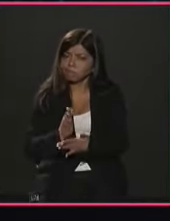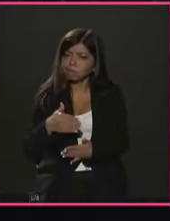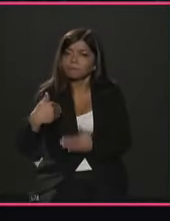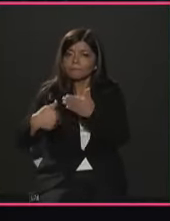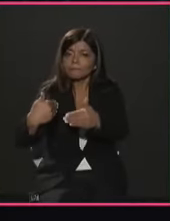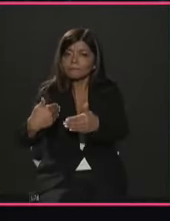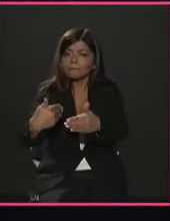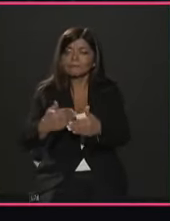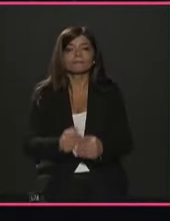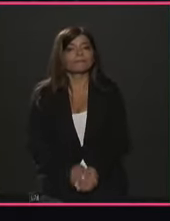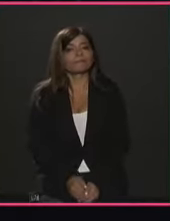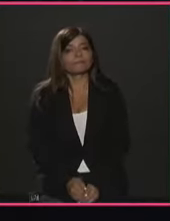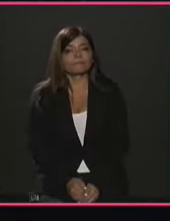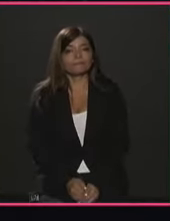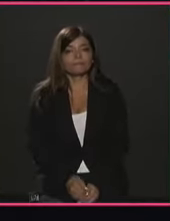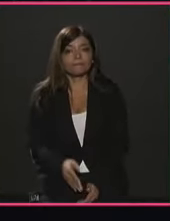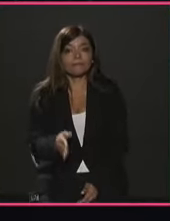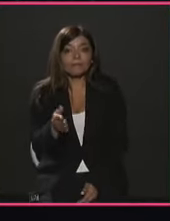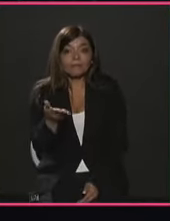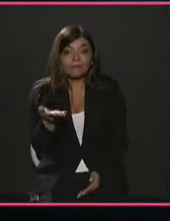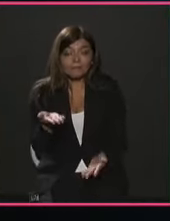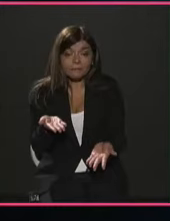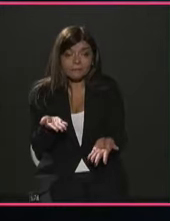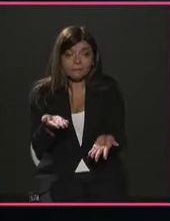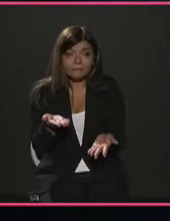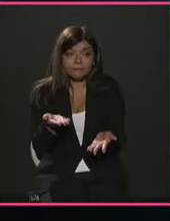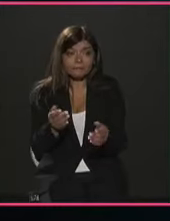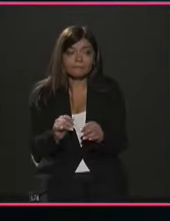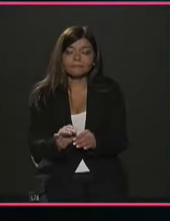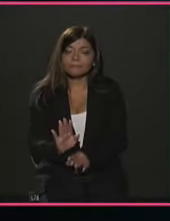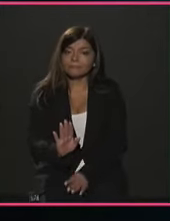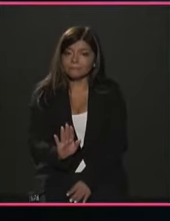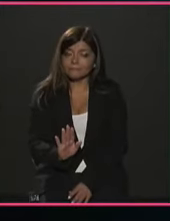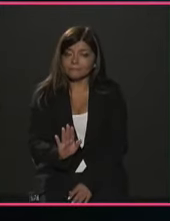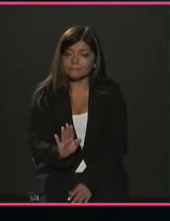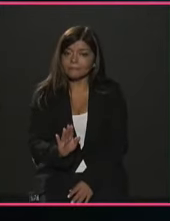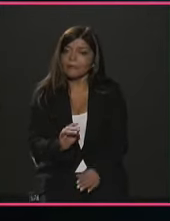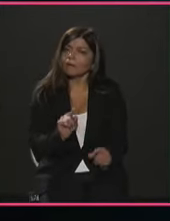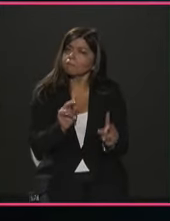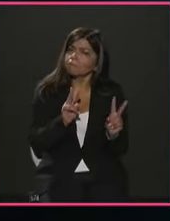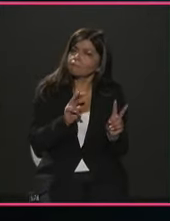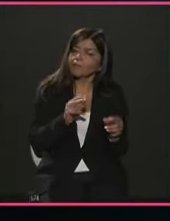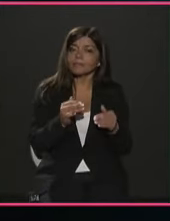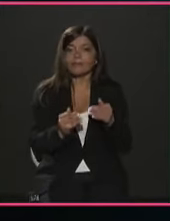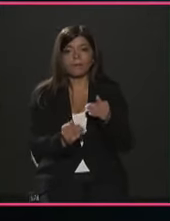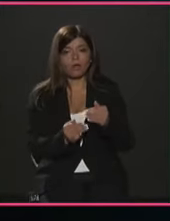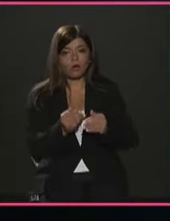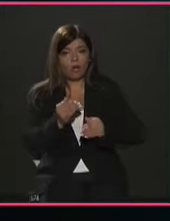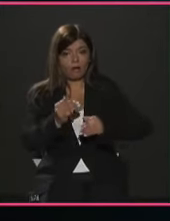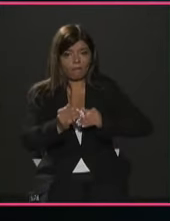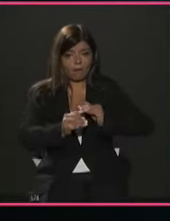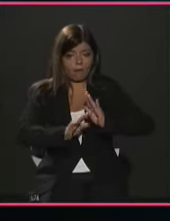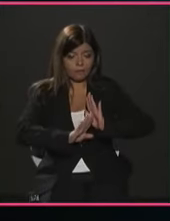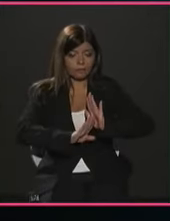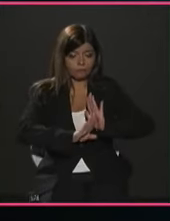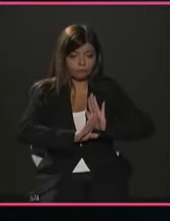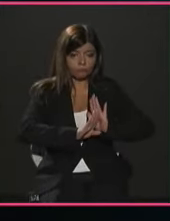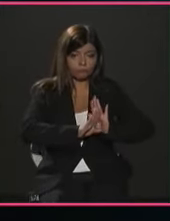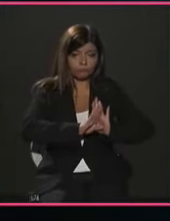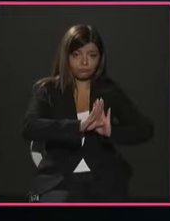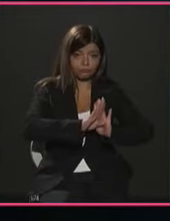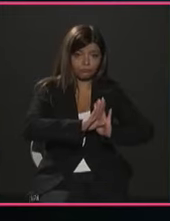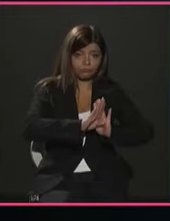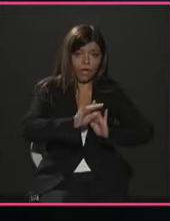ellas en cuanto a los avances que se han desarrollado respecto a la